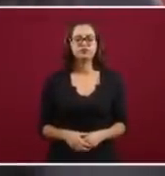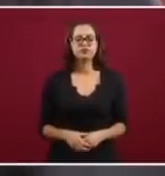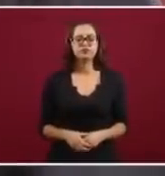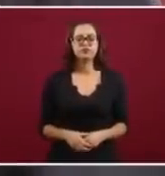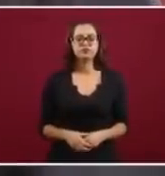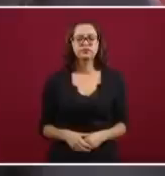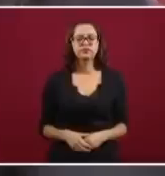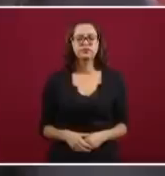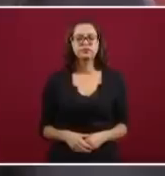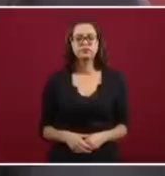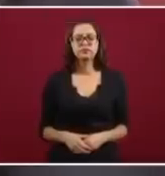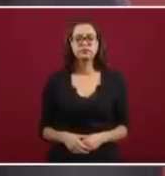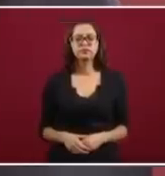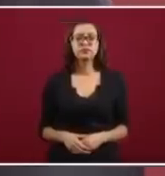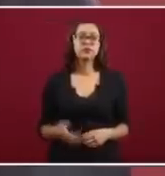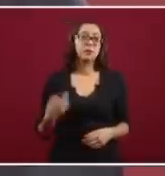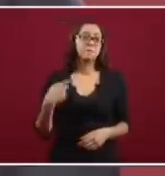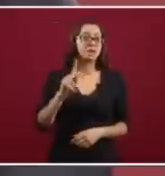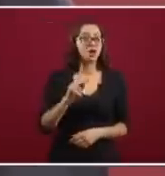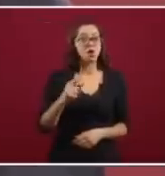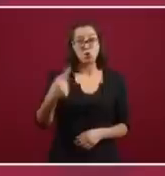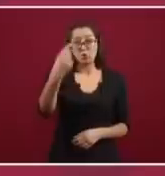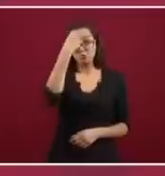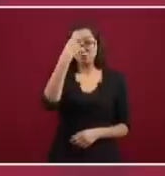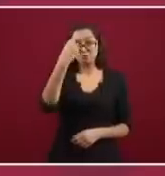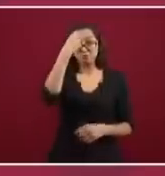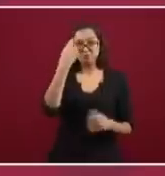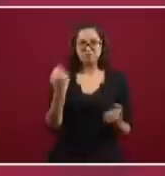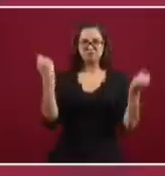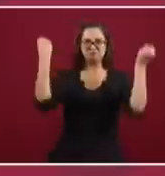Para la mentalidad autoritaria,